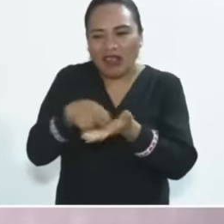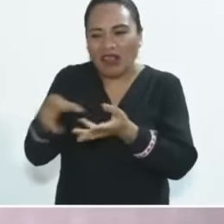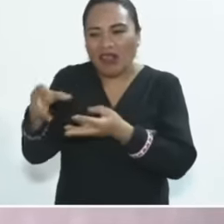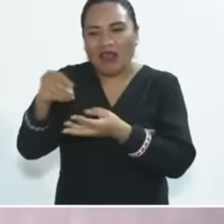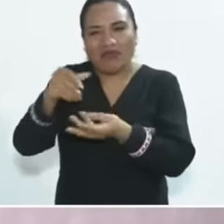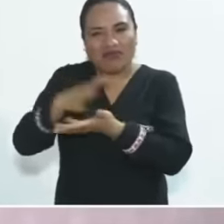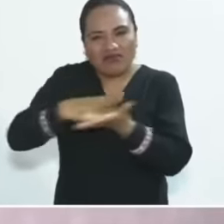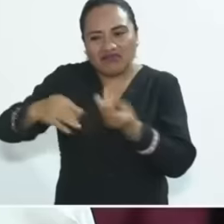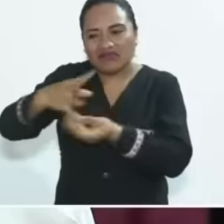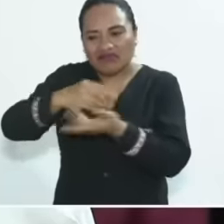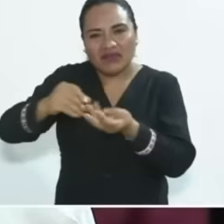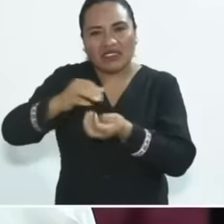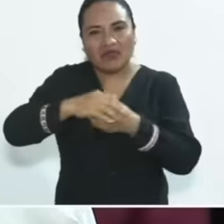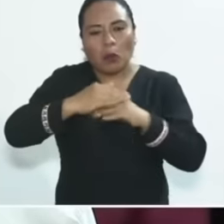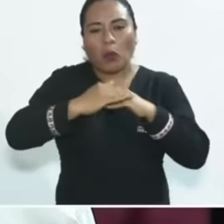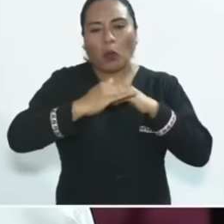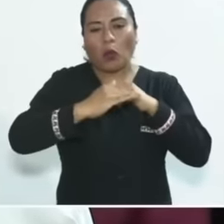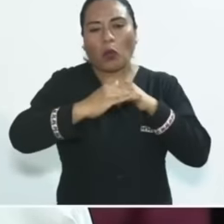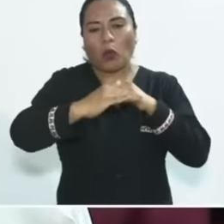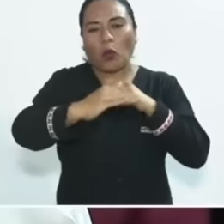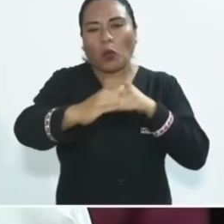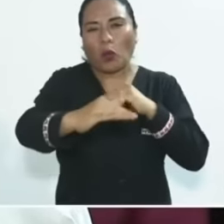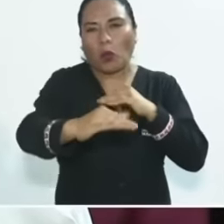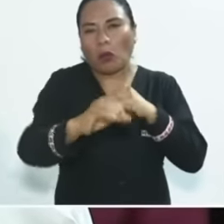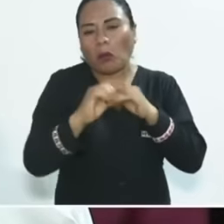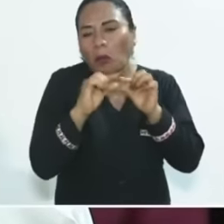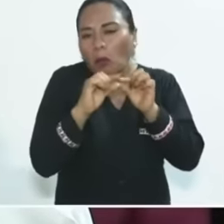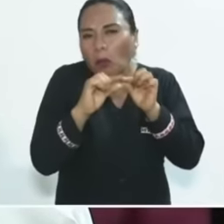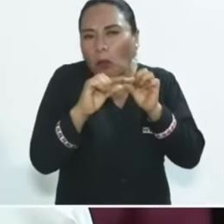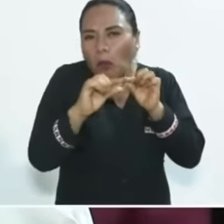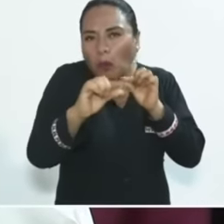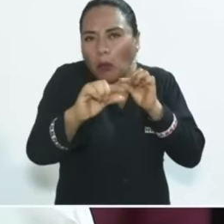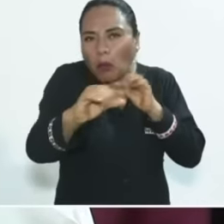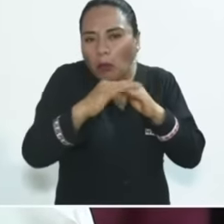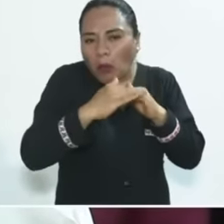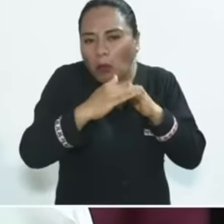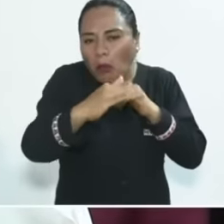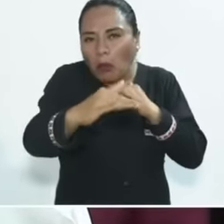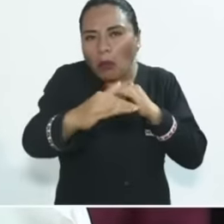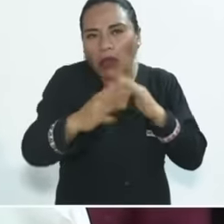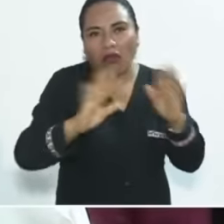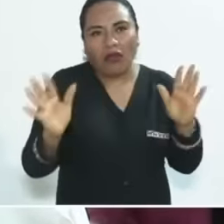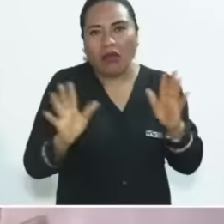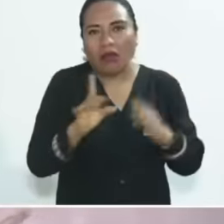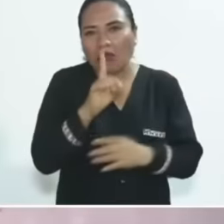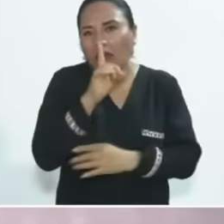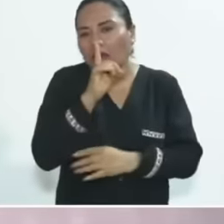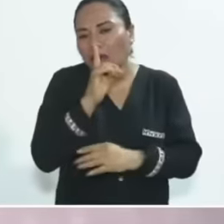capita nada más de emulsión asfáltica